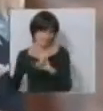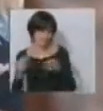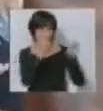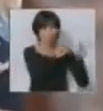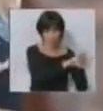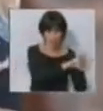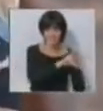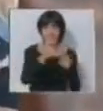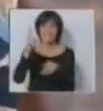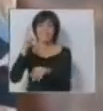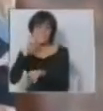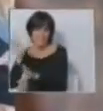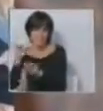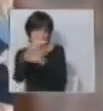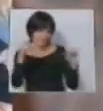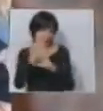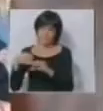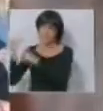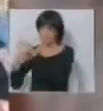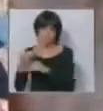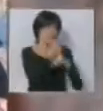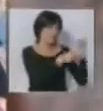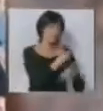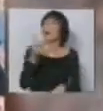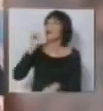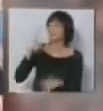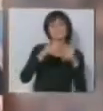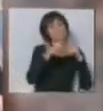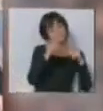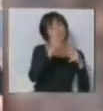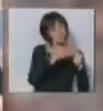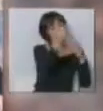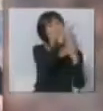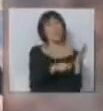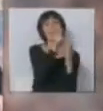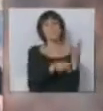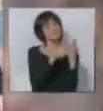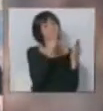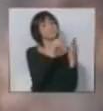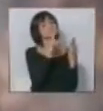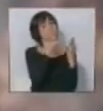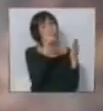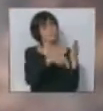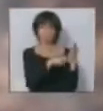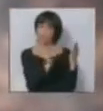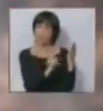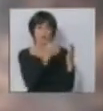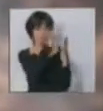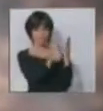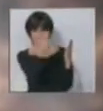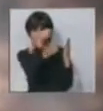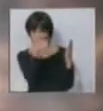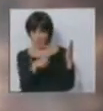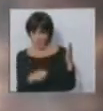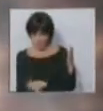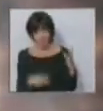la mitad, invitarán a la familia de los dos lados. Bueno, tu tío sí, ¿no? Este tío que hace mucho que no lo veo, que no venga tal. ¿Eh? Yo no veo.